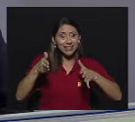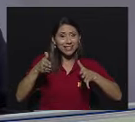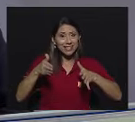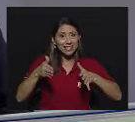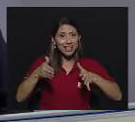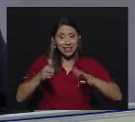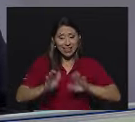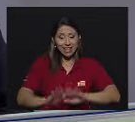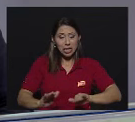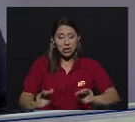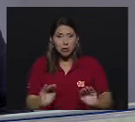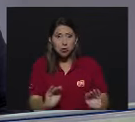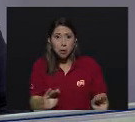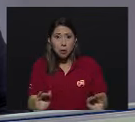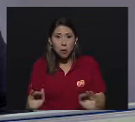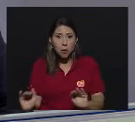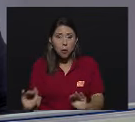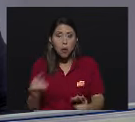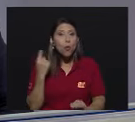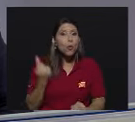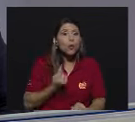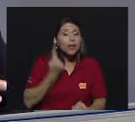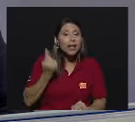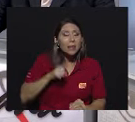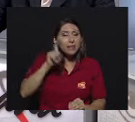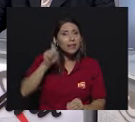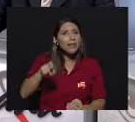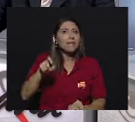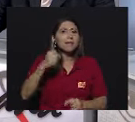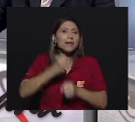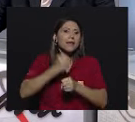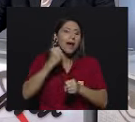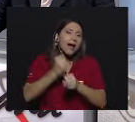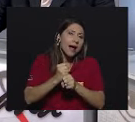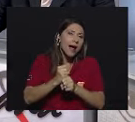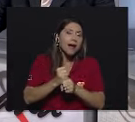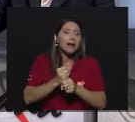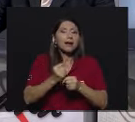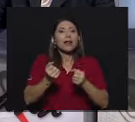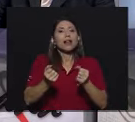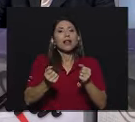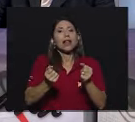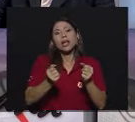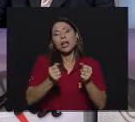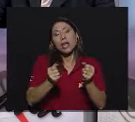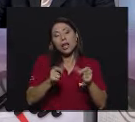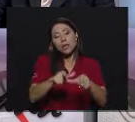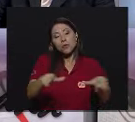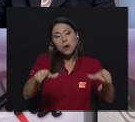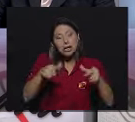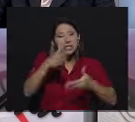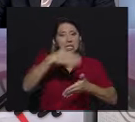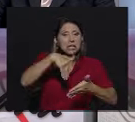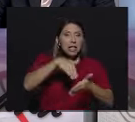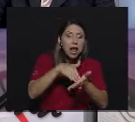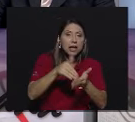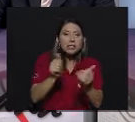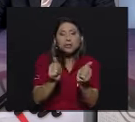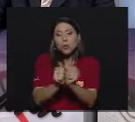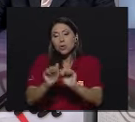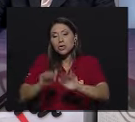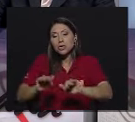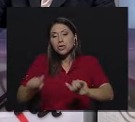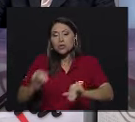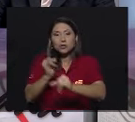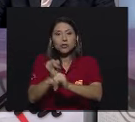deben únicamente estar asociados a trabajar en los espacios centrales, con niños en instituciones públicas, en un